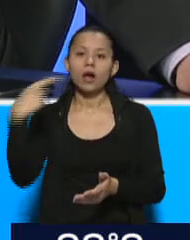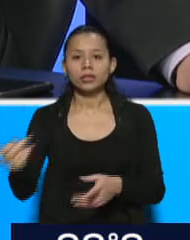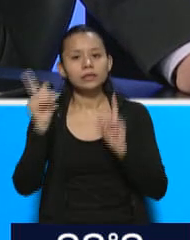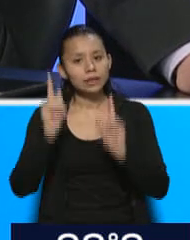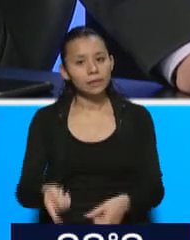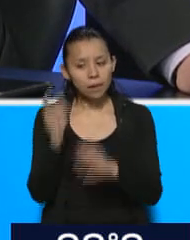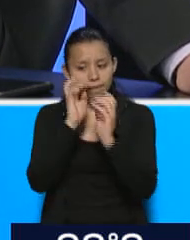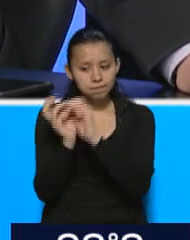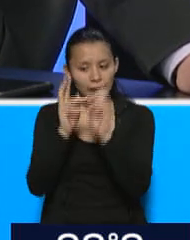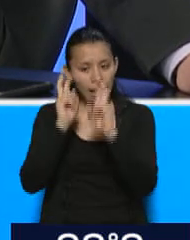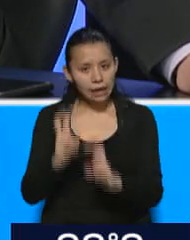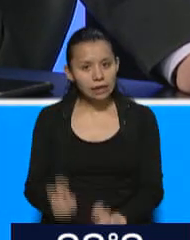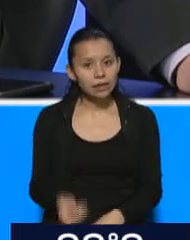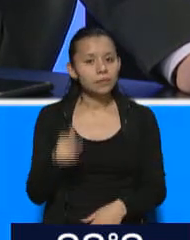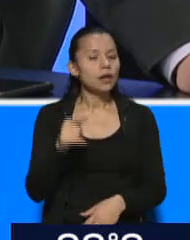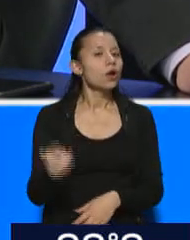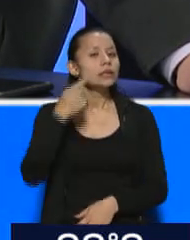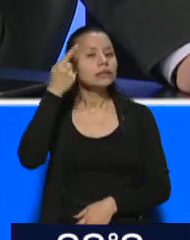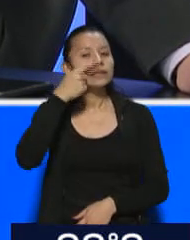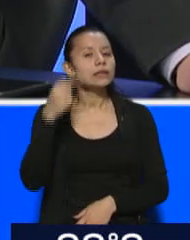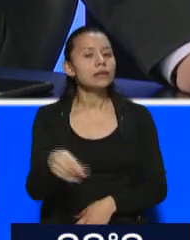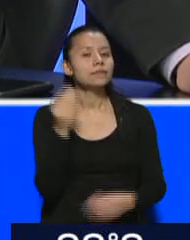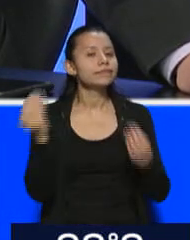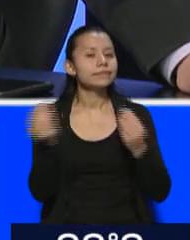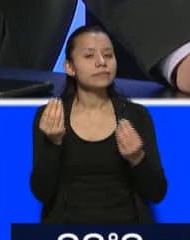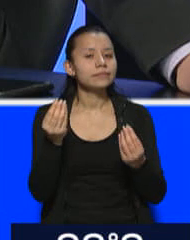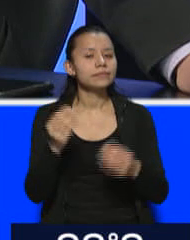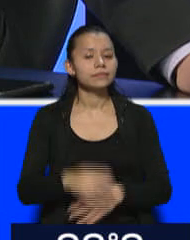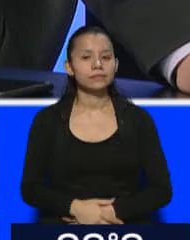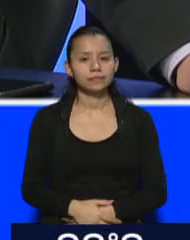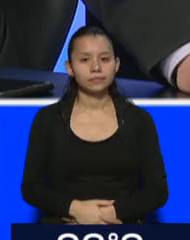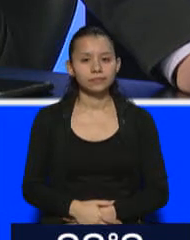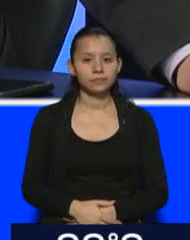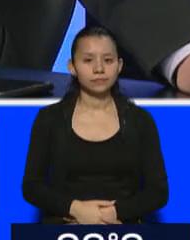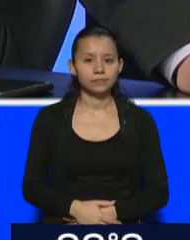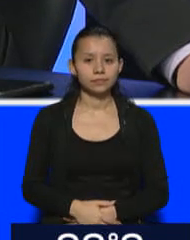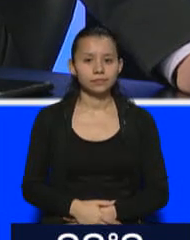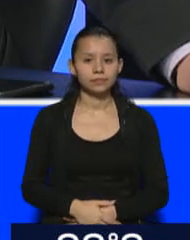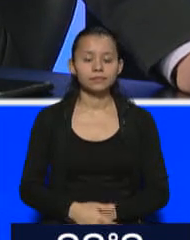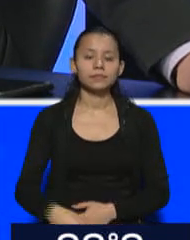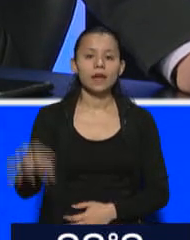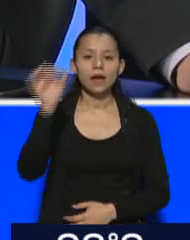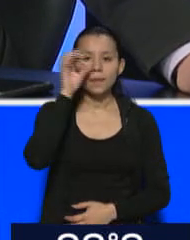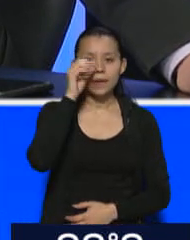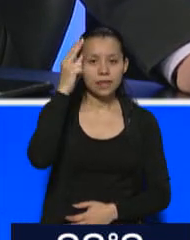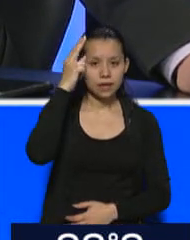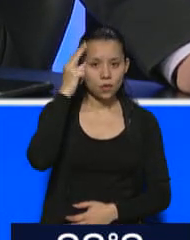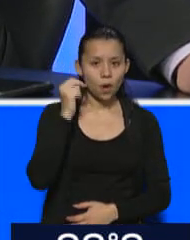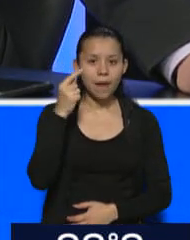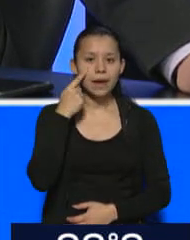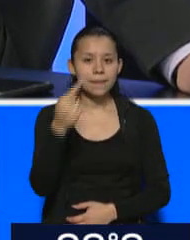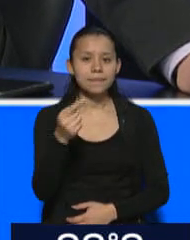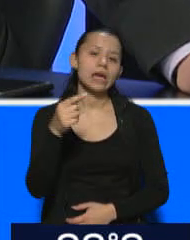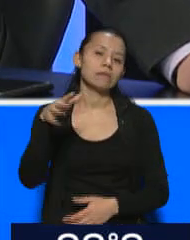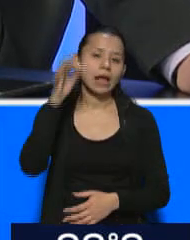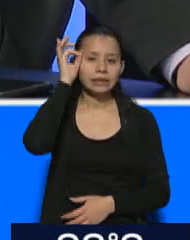cercanos, o algo mucho más interesante y necesario para el oficialismo, que son algo así como 29.000, casi 30.000 millones de